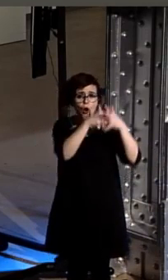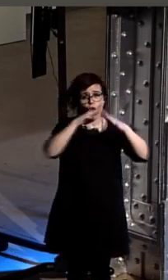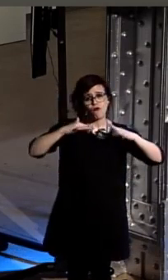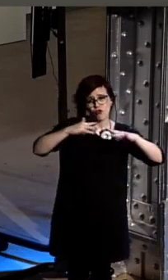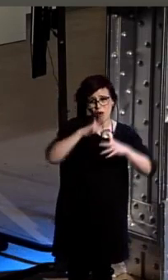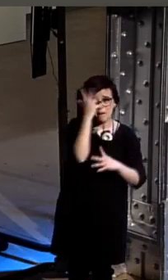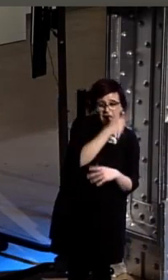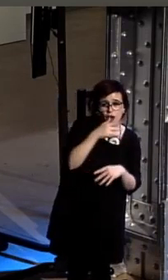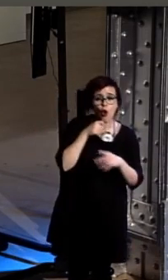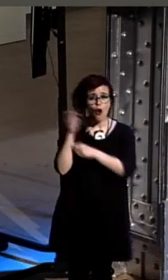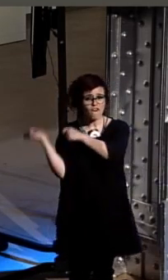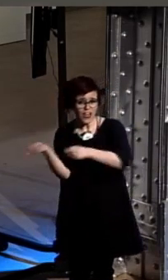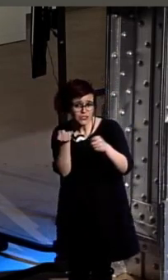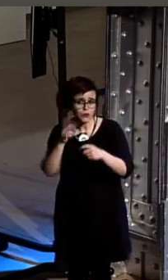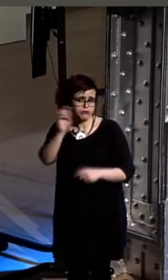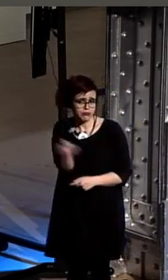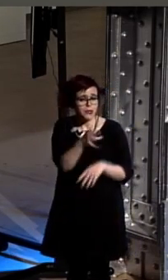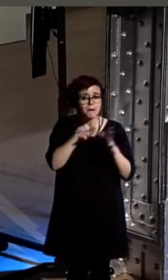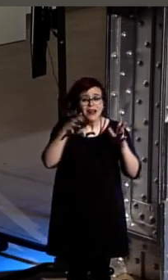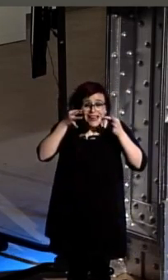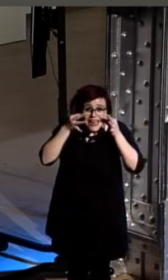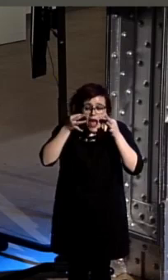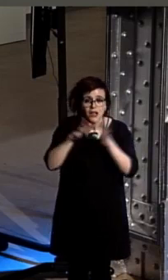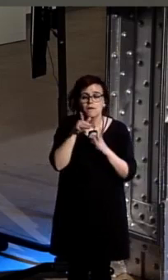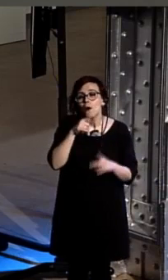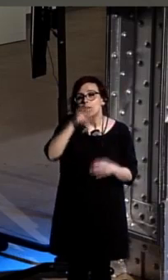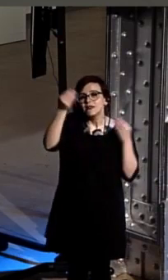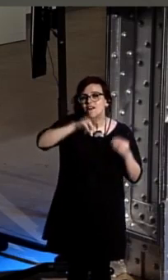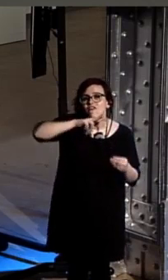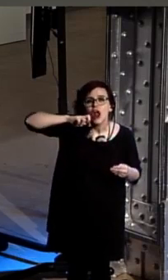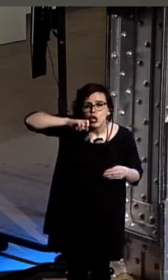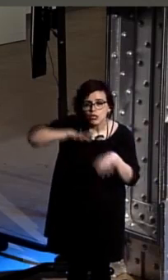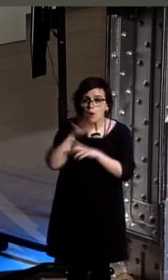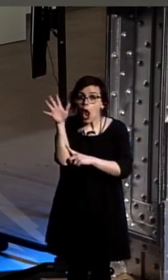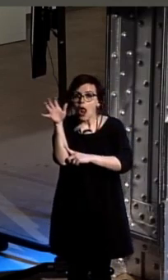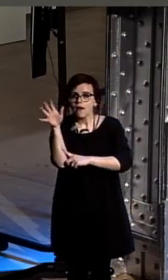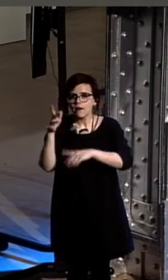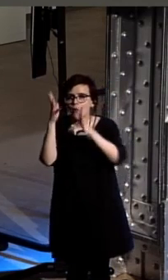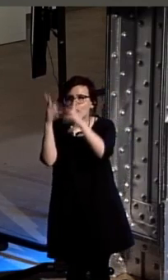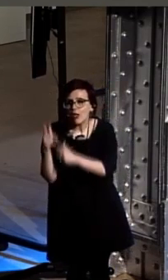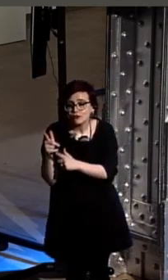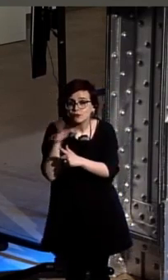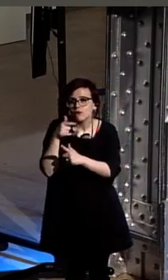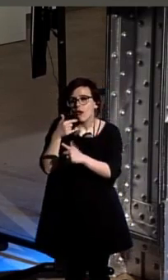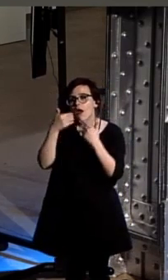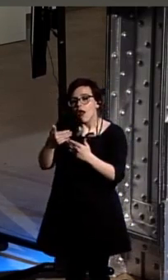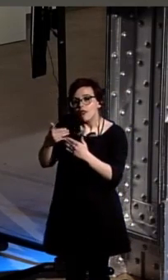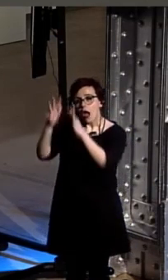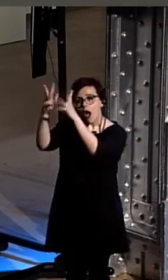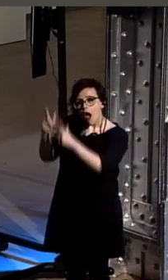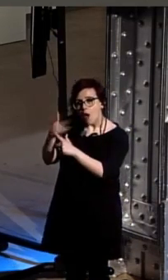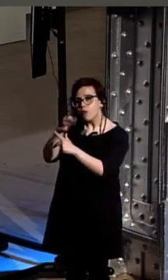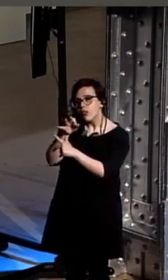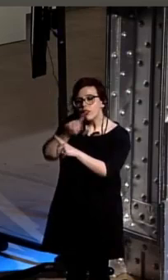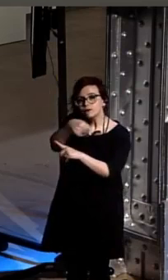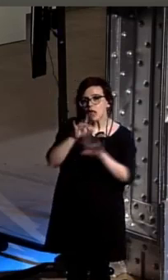tenemos que tener la vista puesta. Pero nadie se está dando cuenta realmente del valor que tienen estos neurodatos para poder mejorar el rendimiento de los